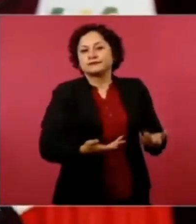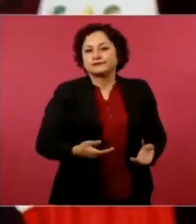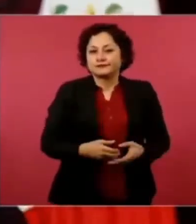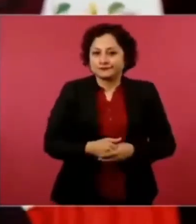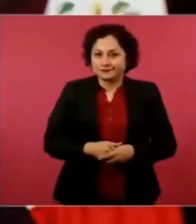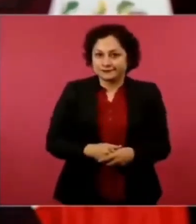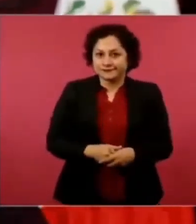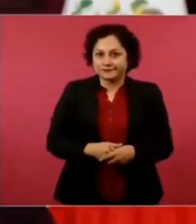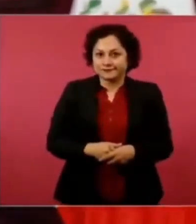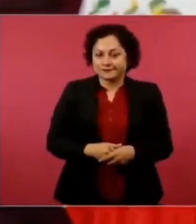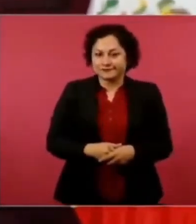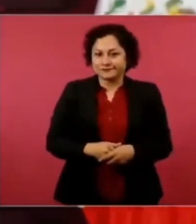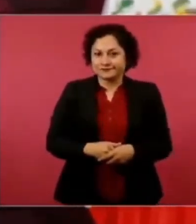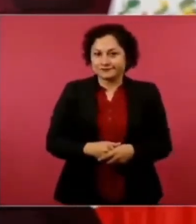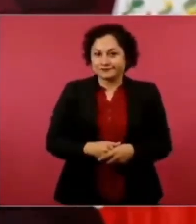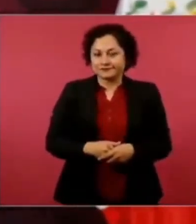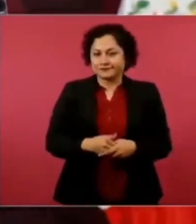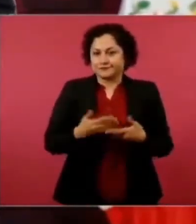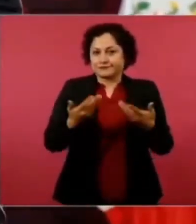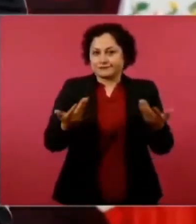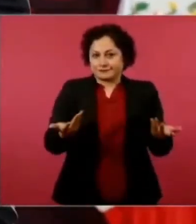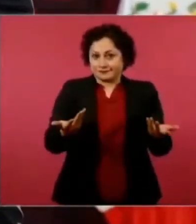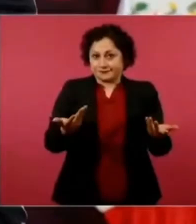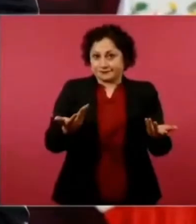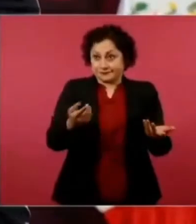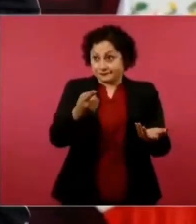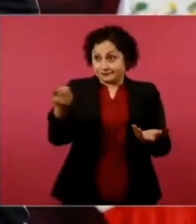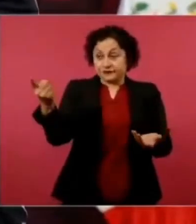pues no una pandemia,